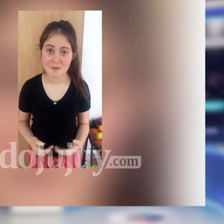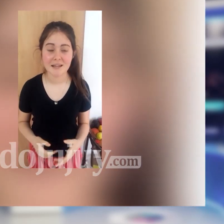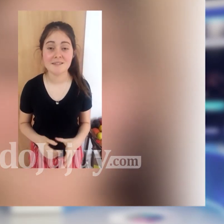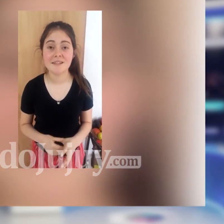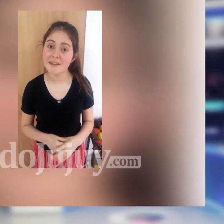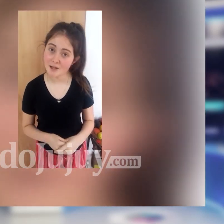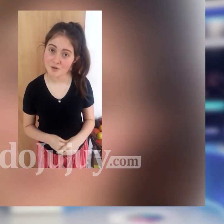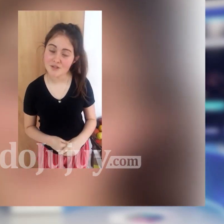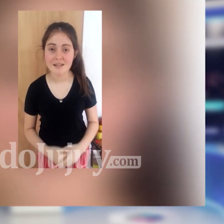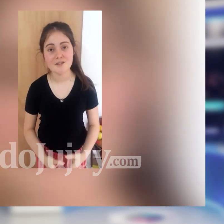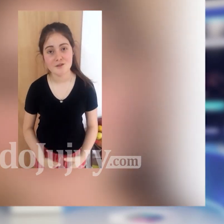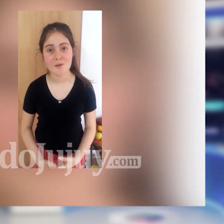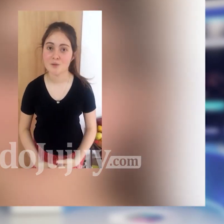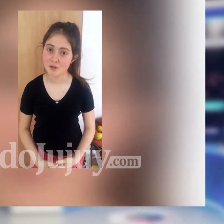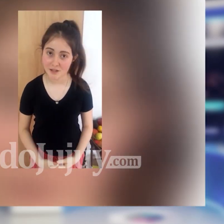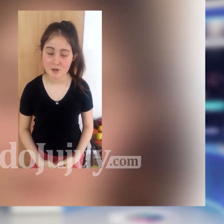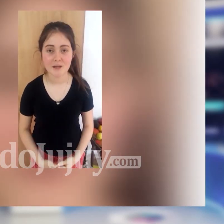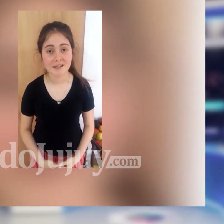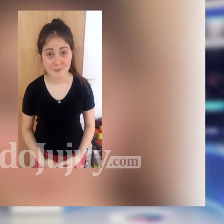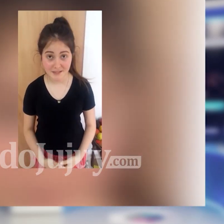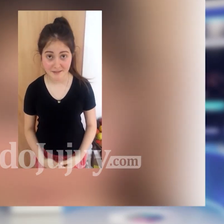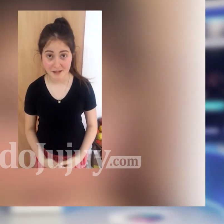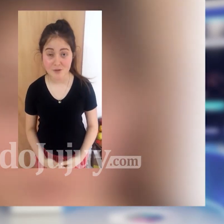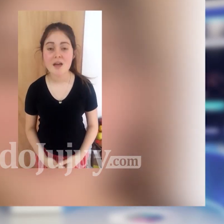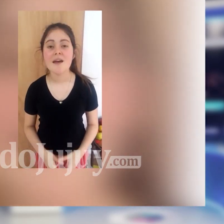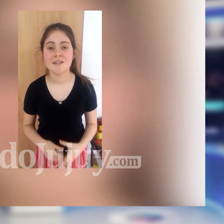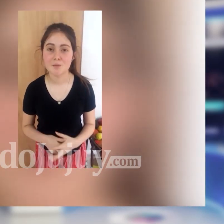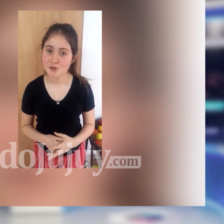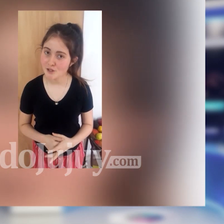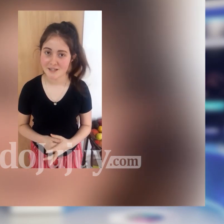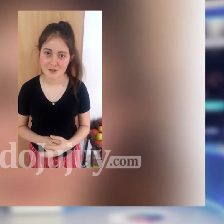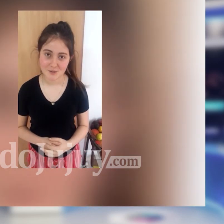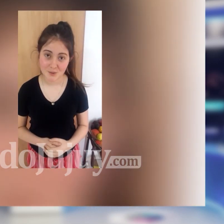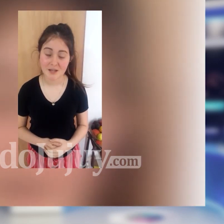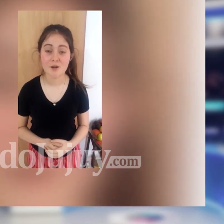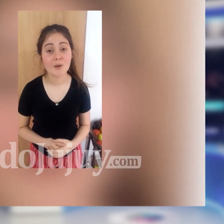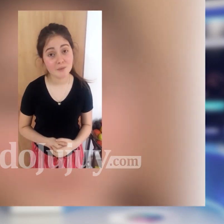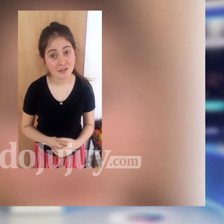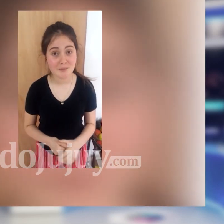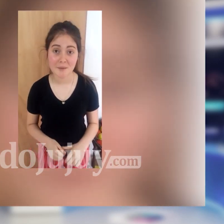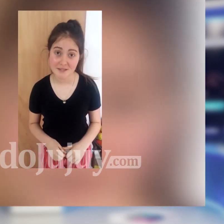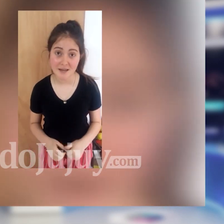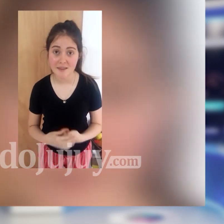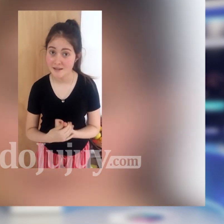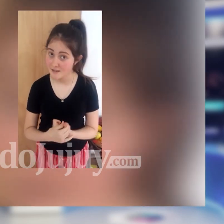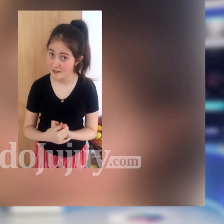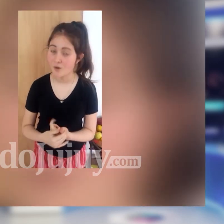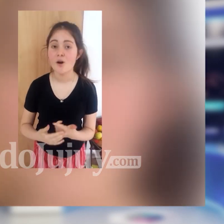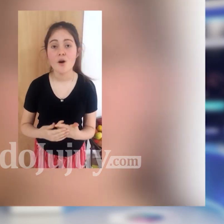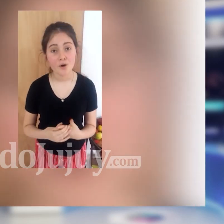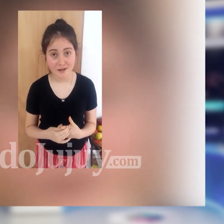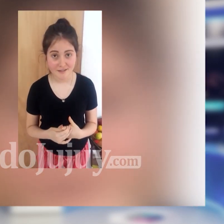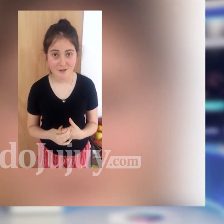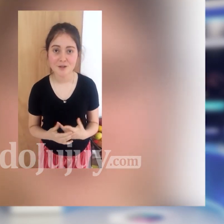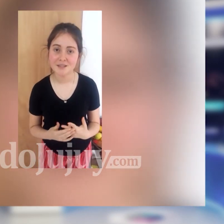día a día normalmente es totalmente diferente con unos ojos normales a con ojos de la física. Yo creo que te da